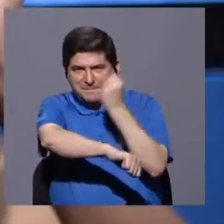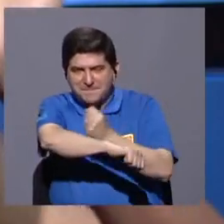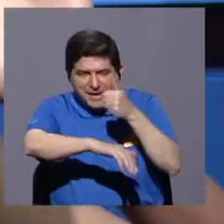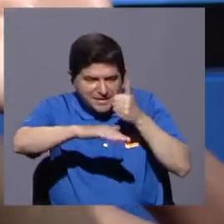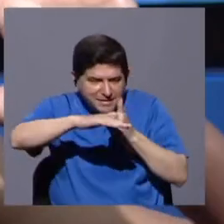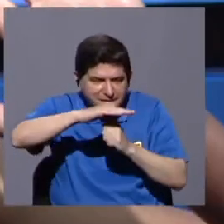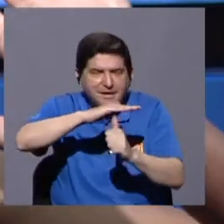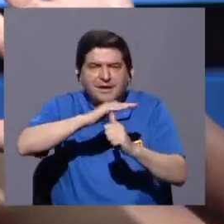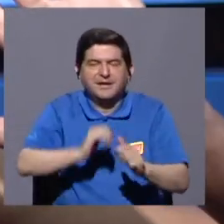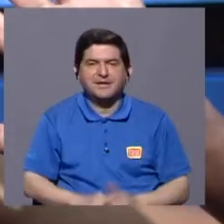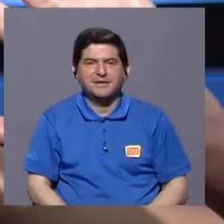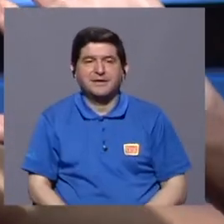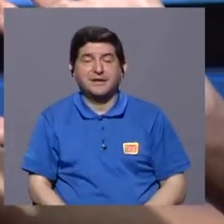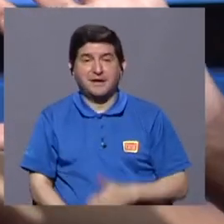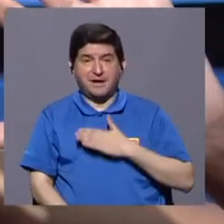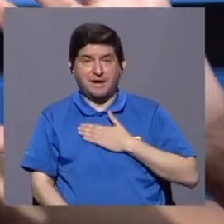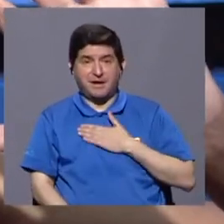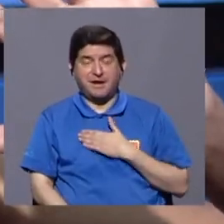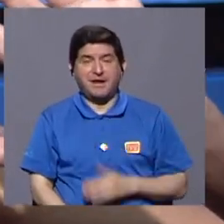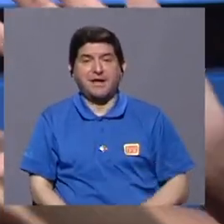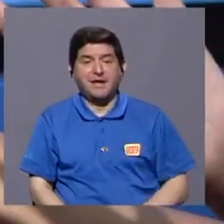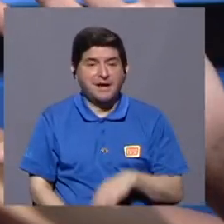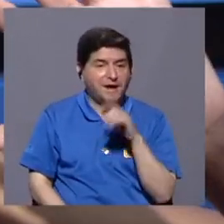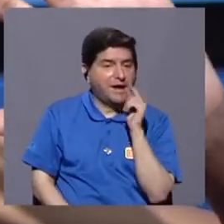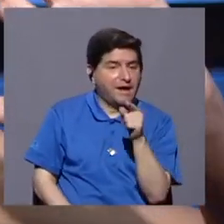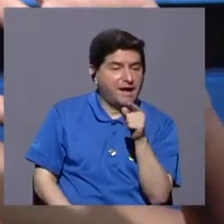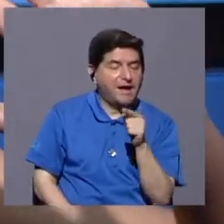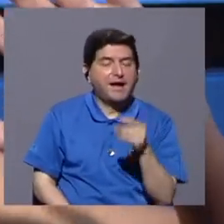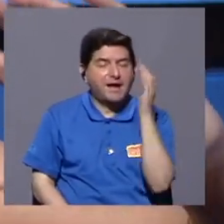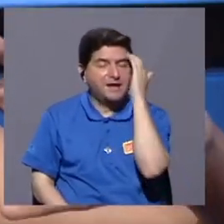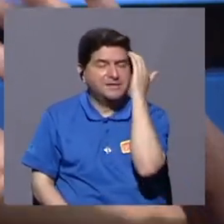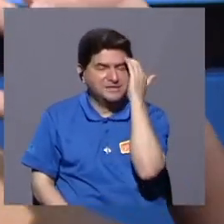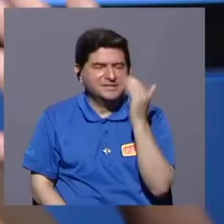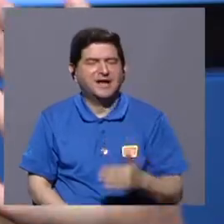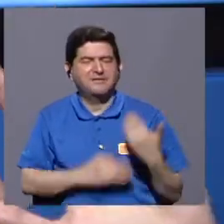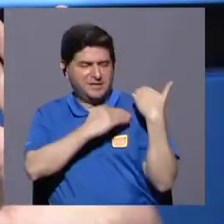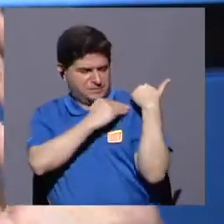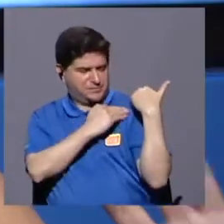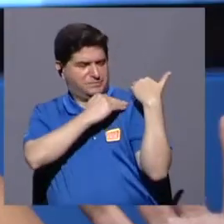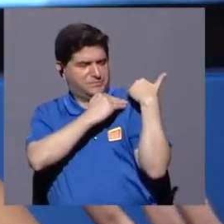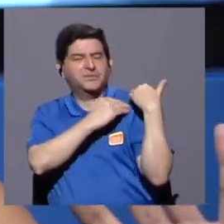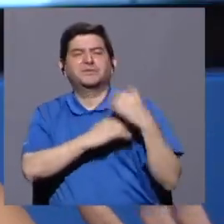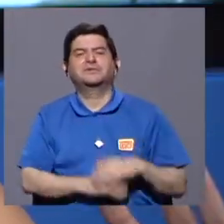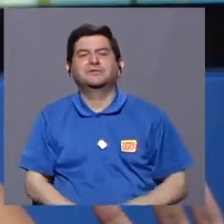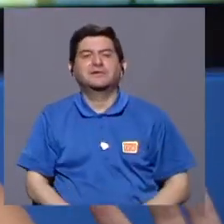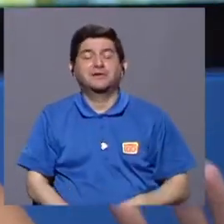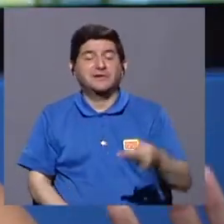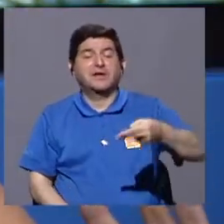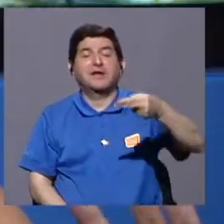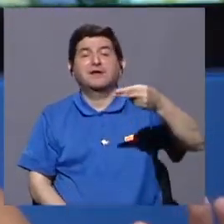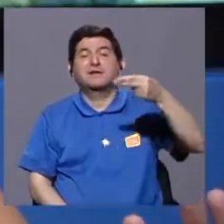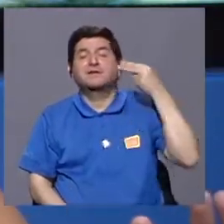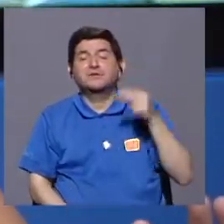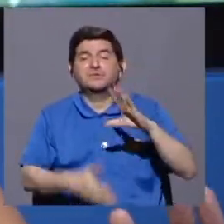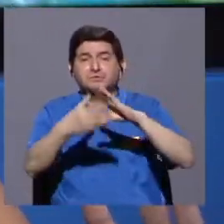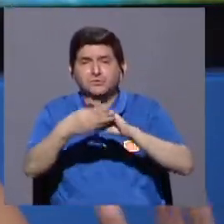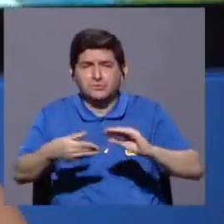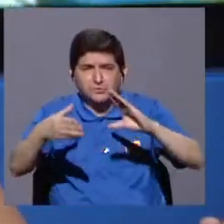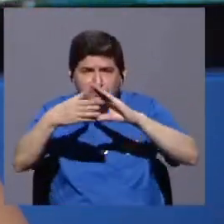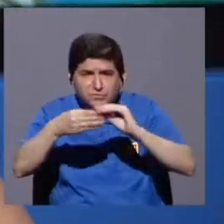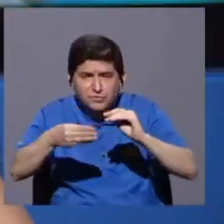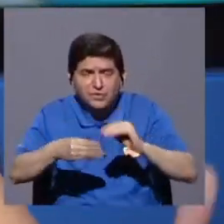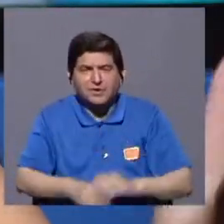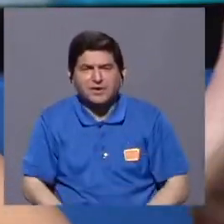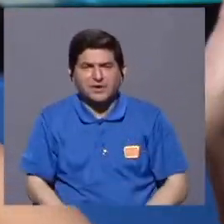escondidas en las palmas de mi madre sabían de resistencia y que mientras estas historias fueran contadas,